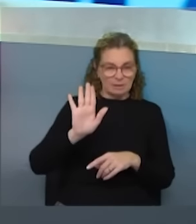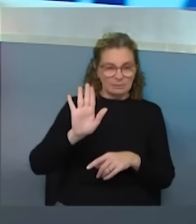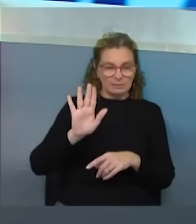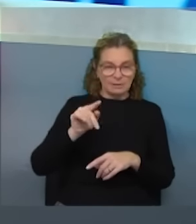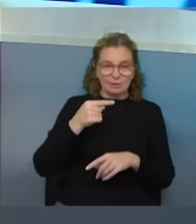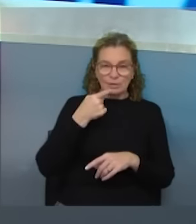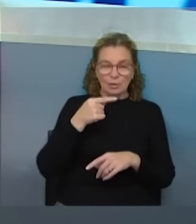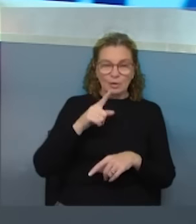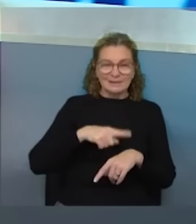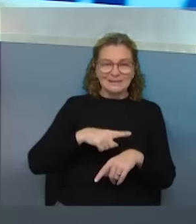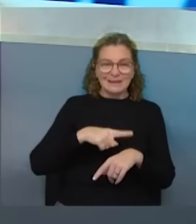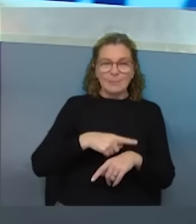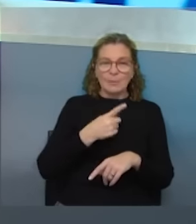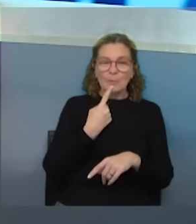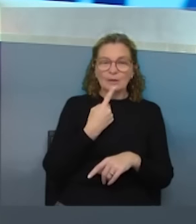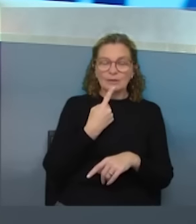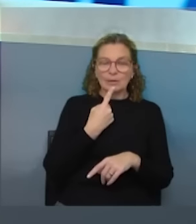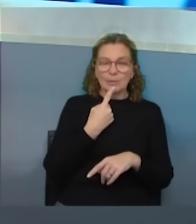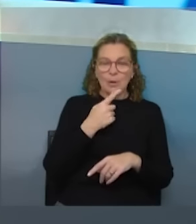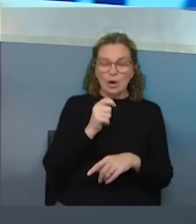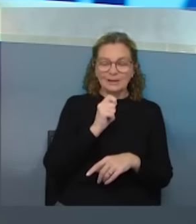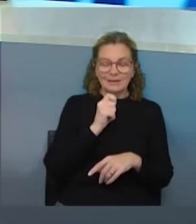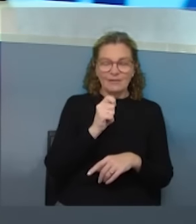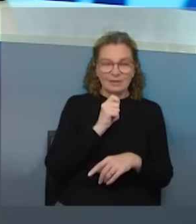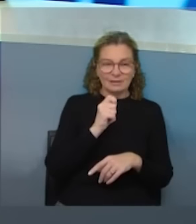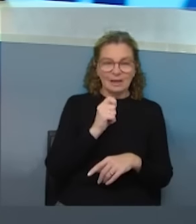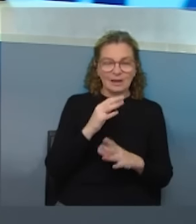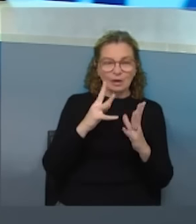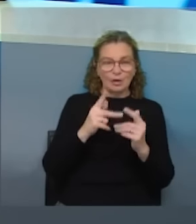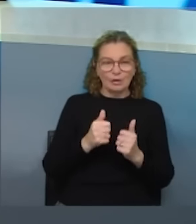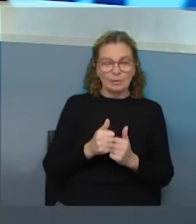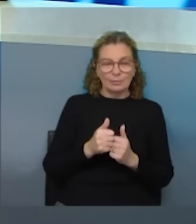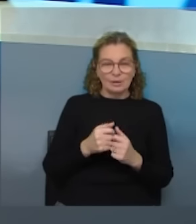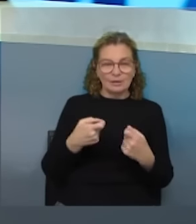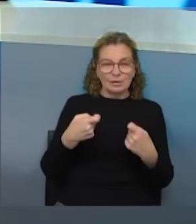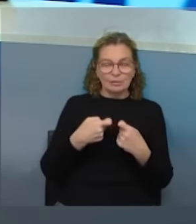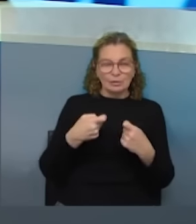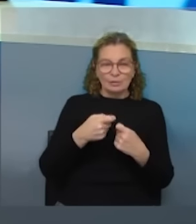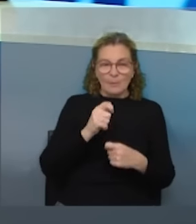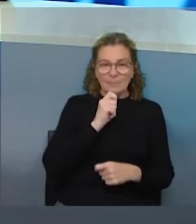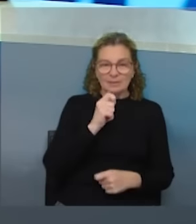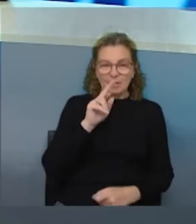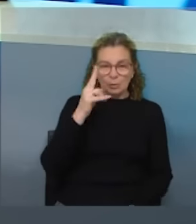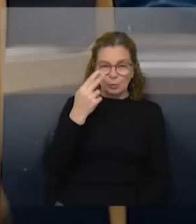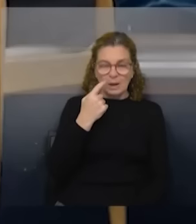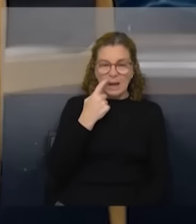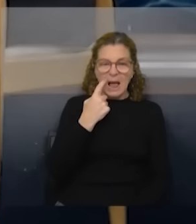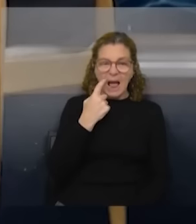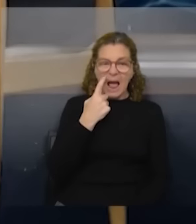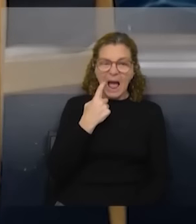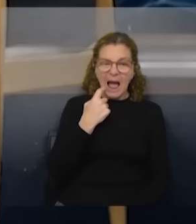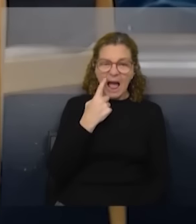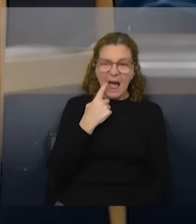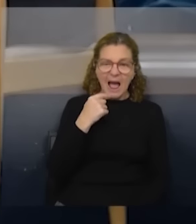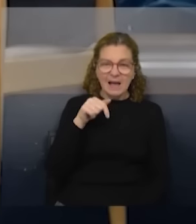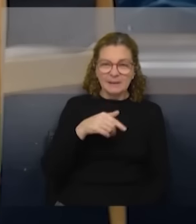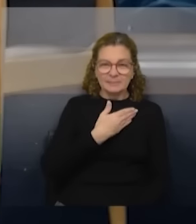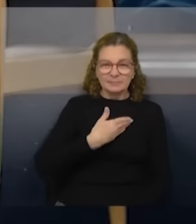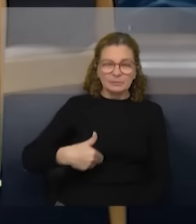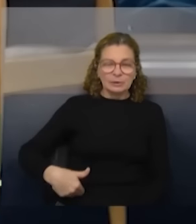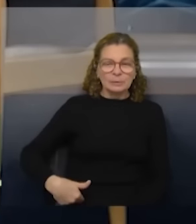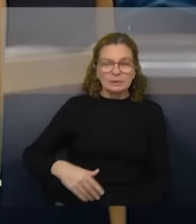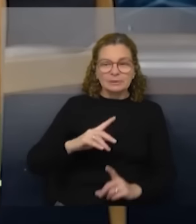ciclo tiempo político ciclo de entrevistas que organiza la asociación de la prensa uruguaya este gobierno